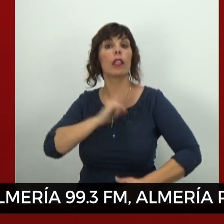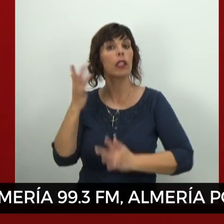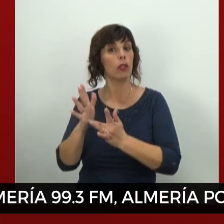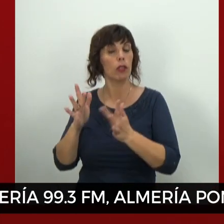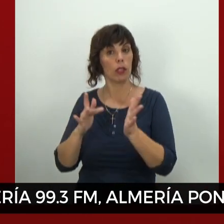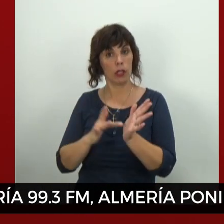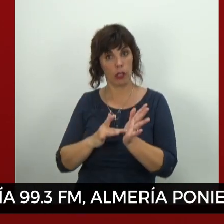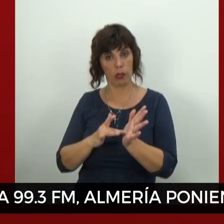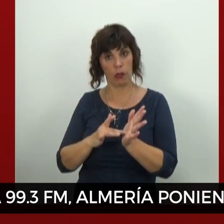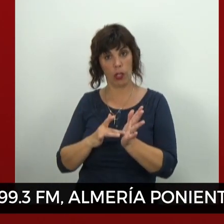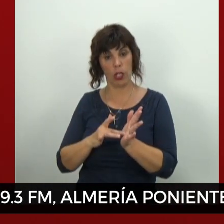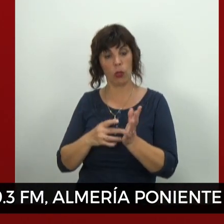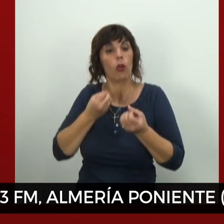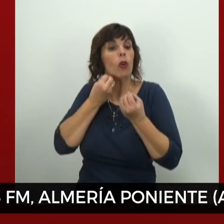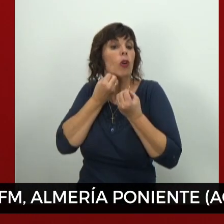cuando se habla, se enseña